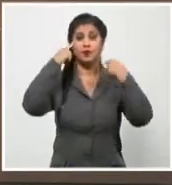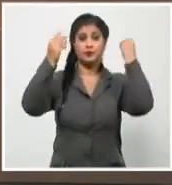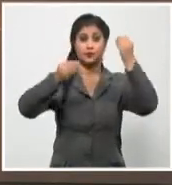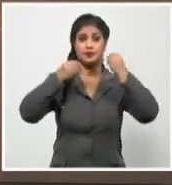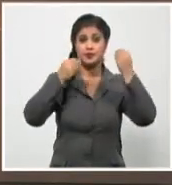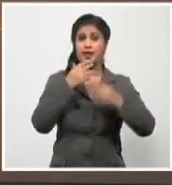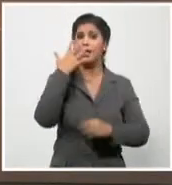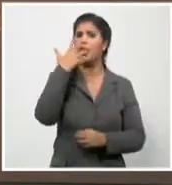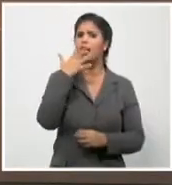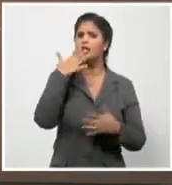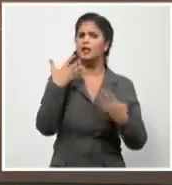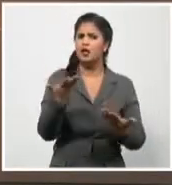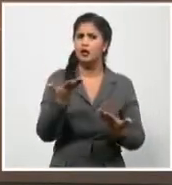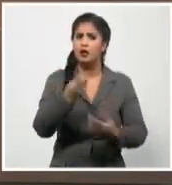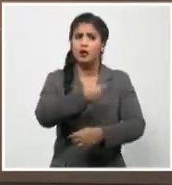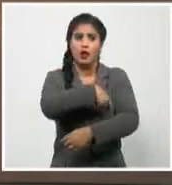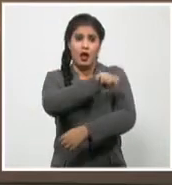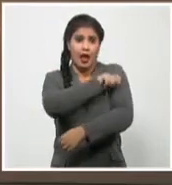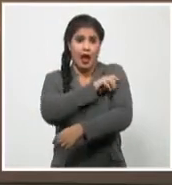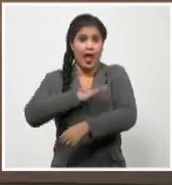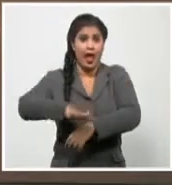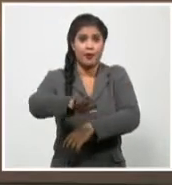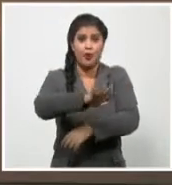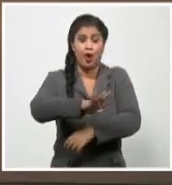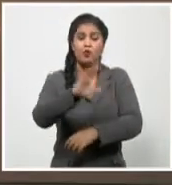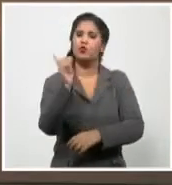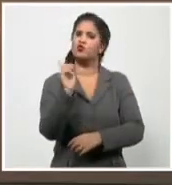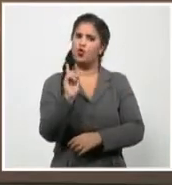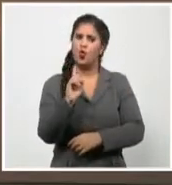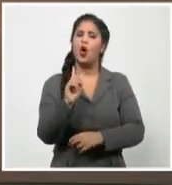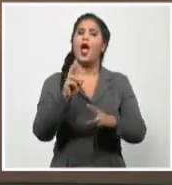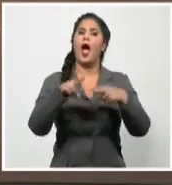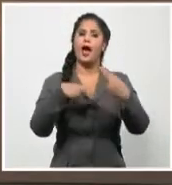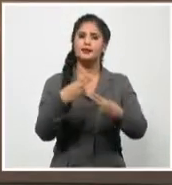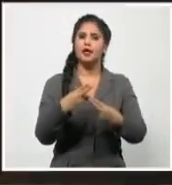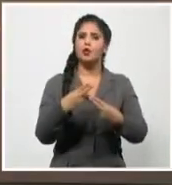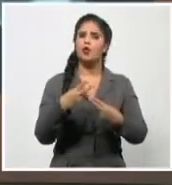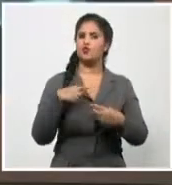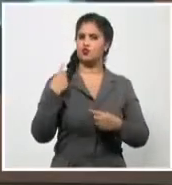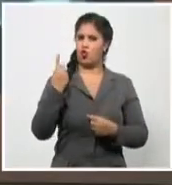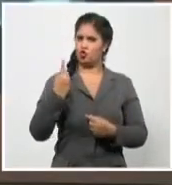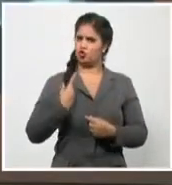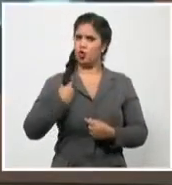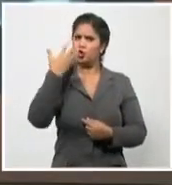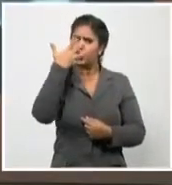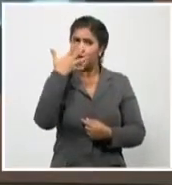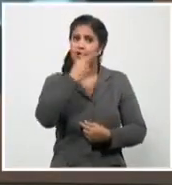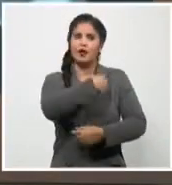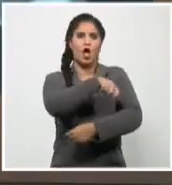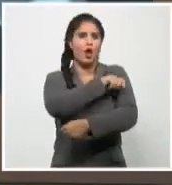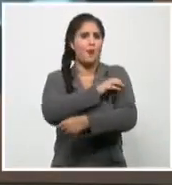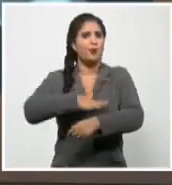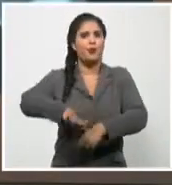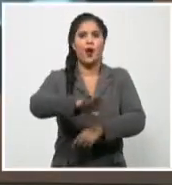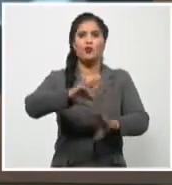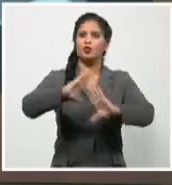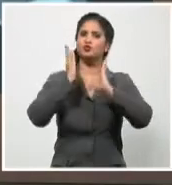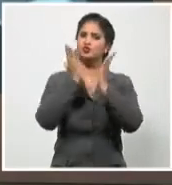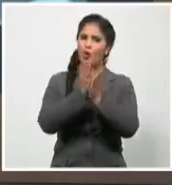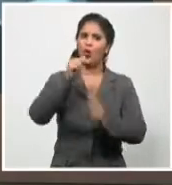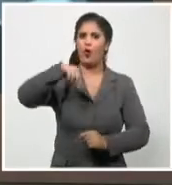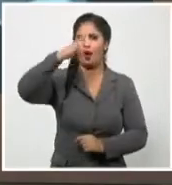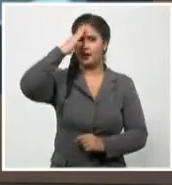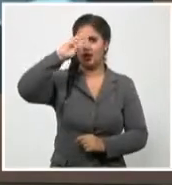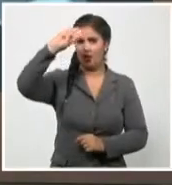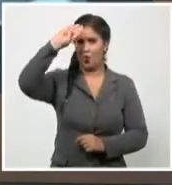sino como pueblo eso es esencial las redes sociales no son el único medidor a tener en cuenta aunque a